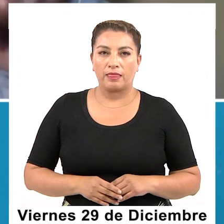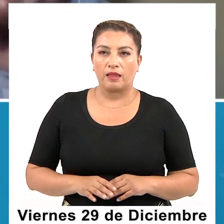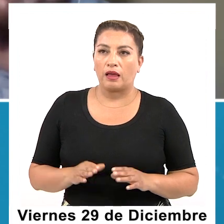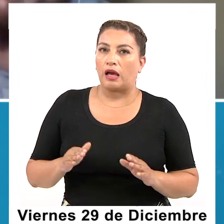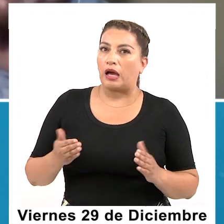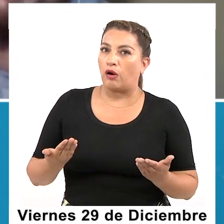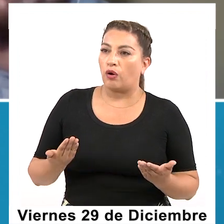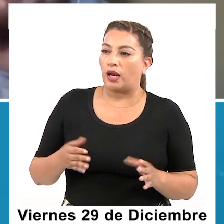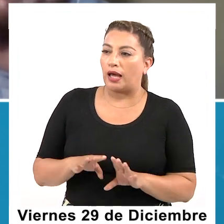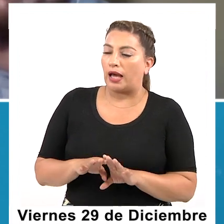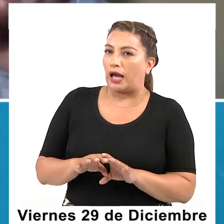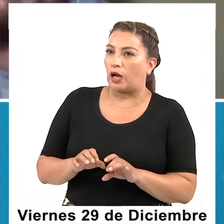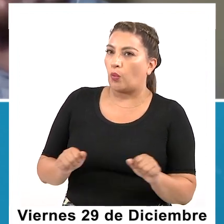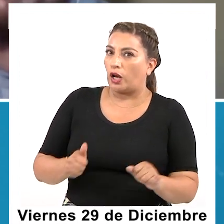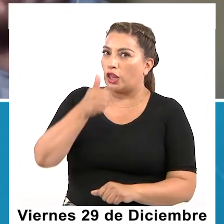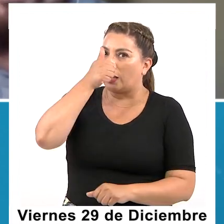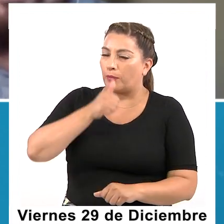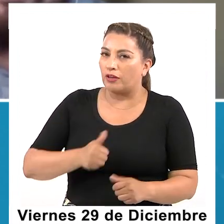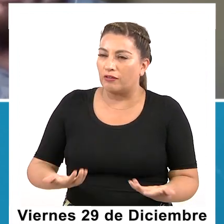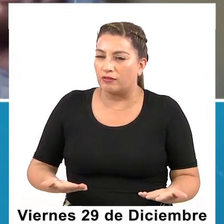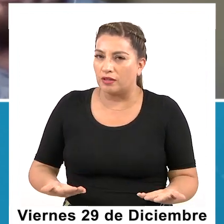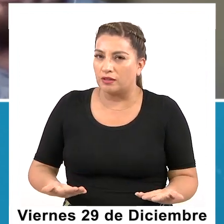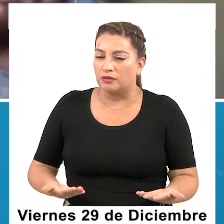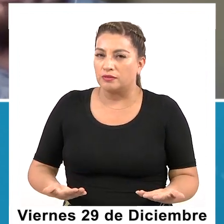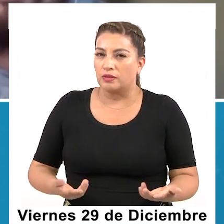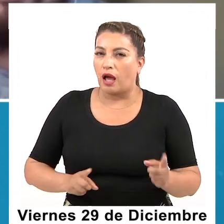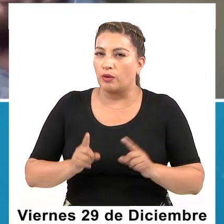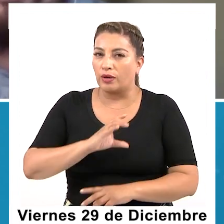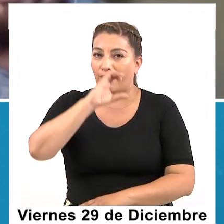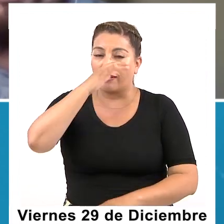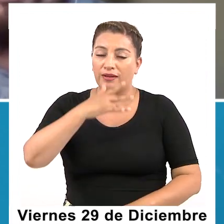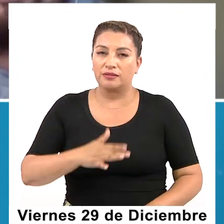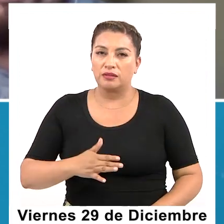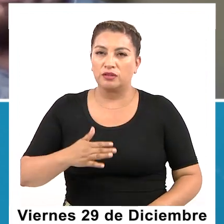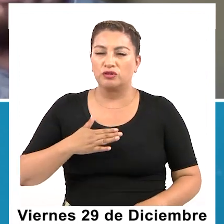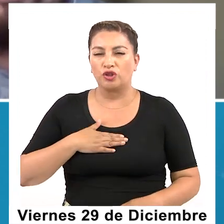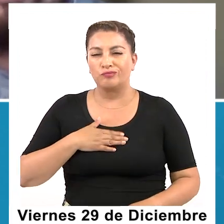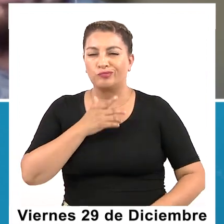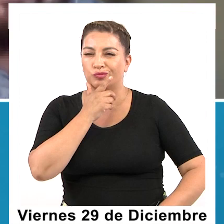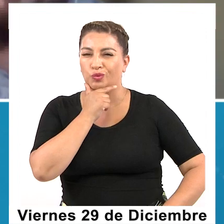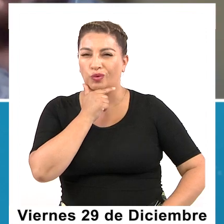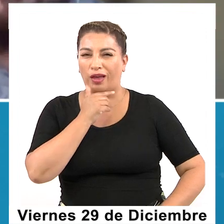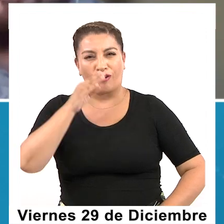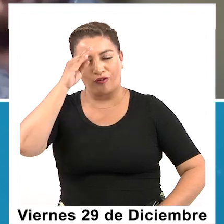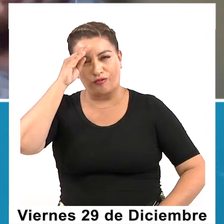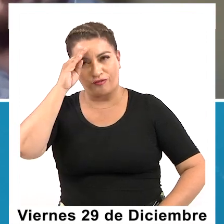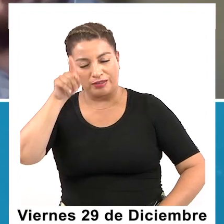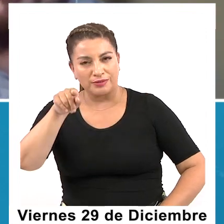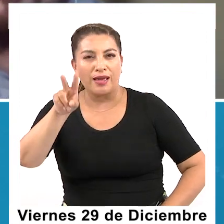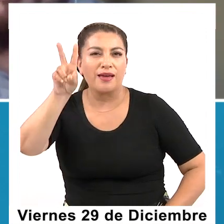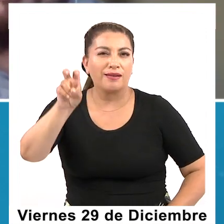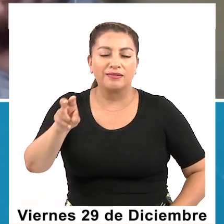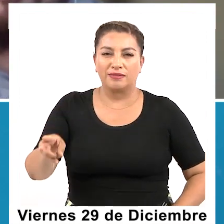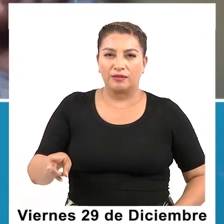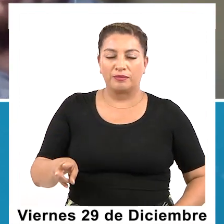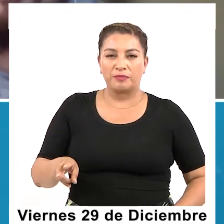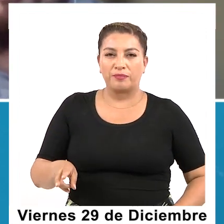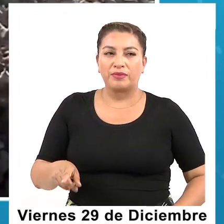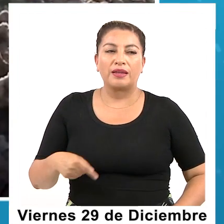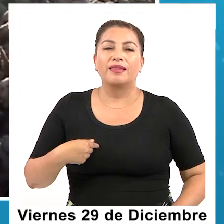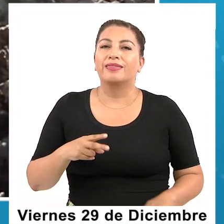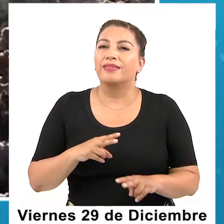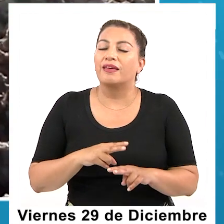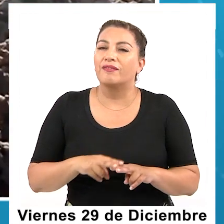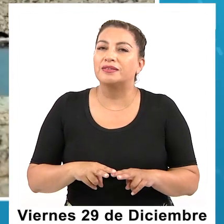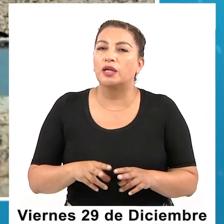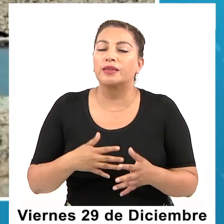ahora acuerde de manera privada una situación de estas características, a mí me deja más dudas que certeza. En el perfecto. sentido de que esto se tiene que generar de